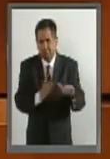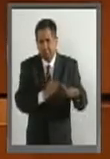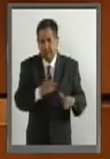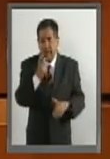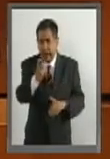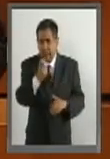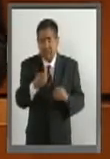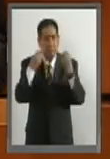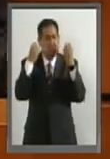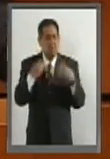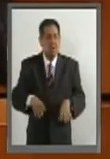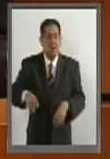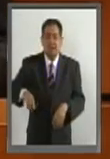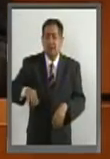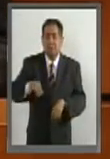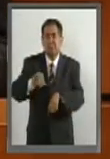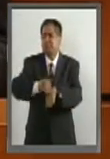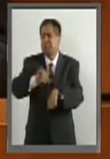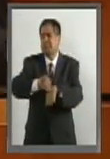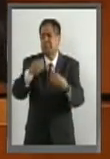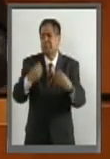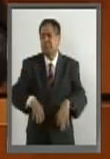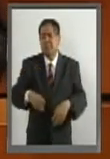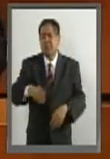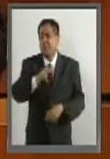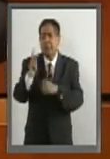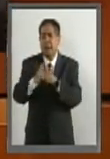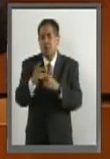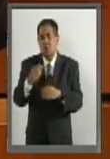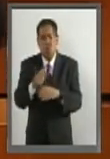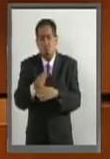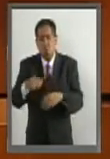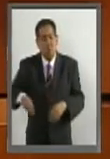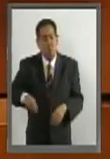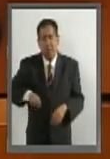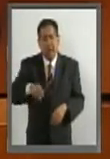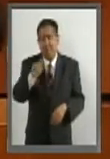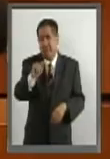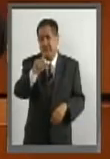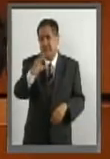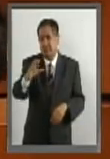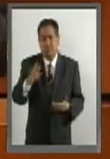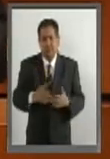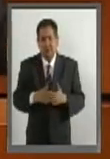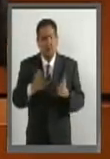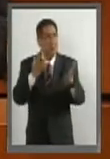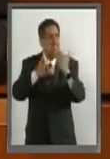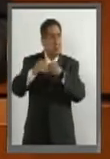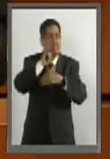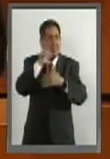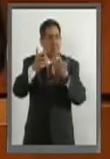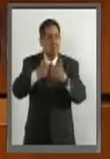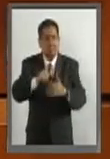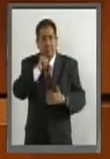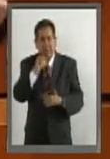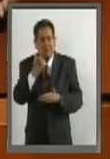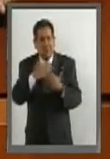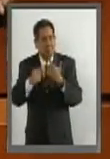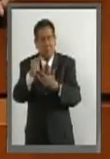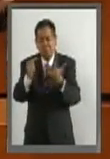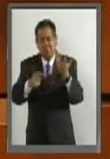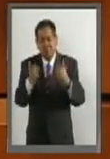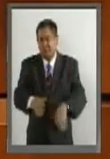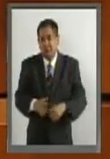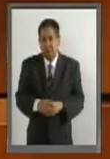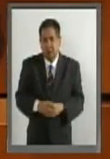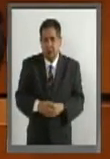país. Lo tiene sacrificado, dividido en la pobreza, desindustrializado, etcétera. Y más con ese